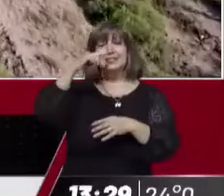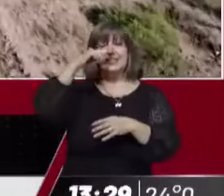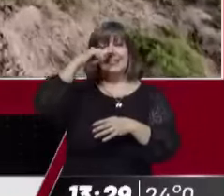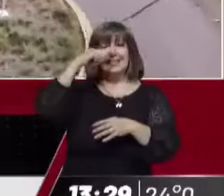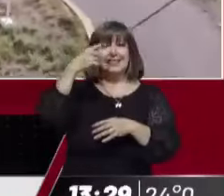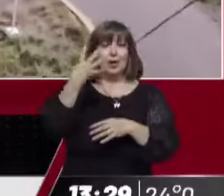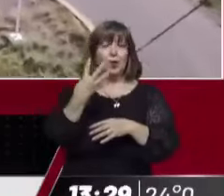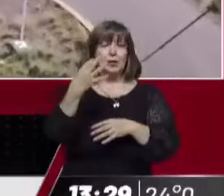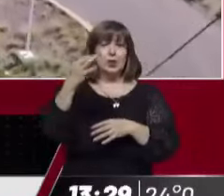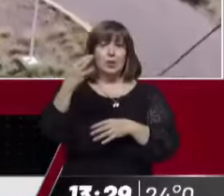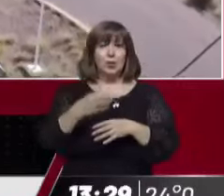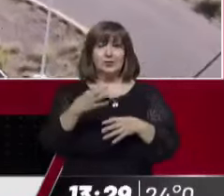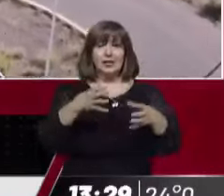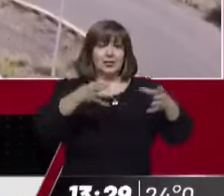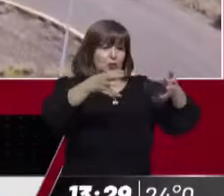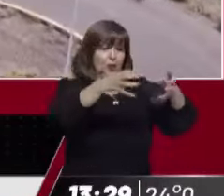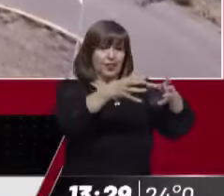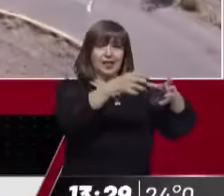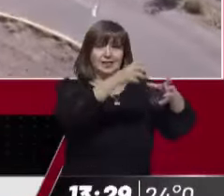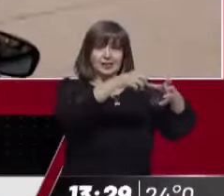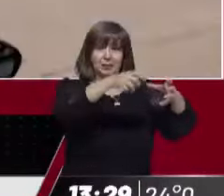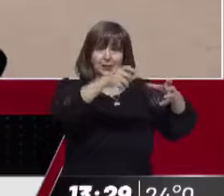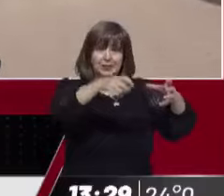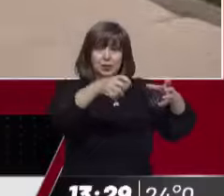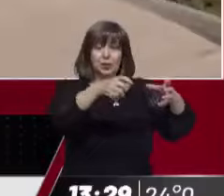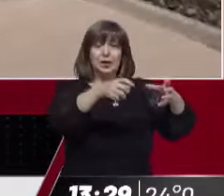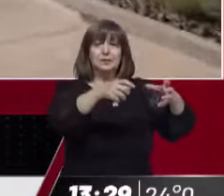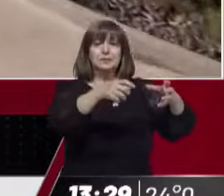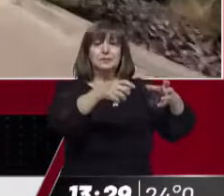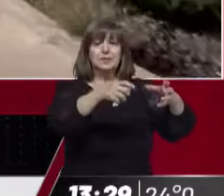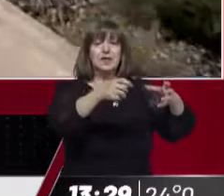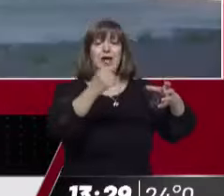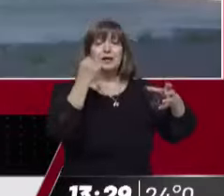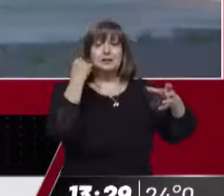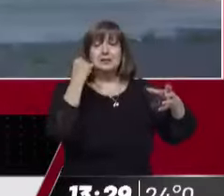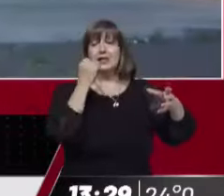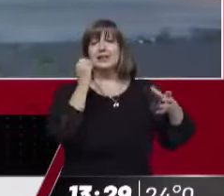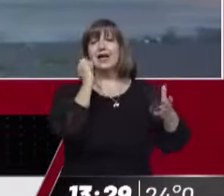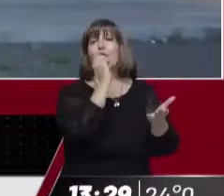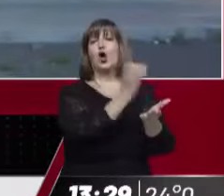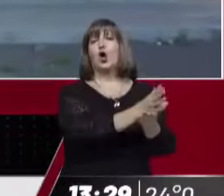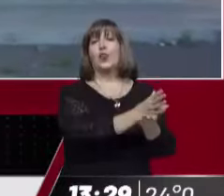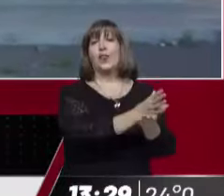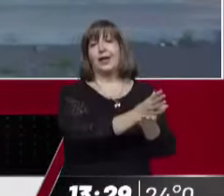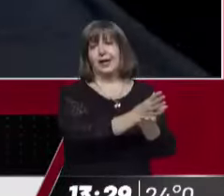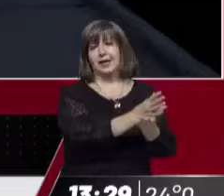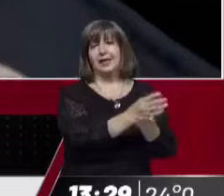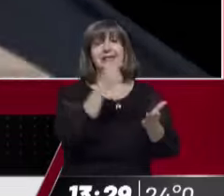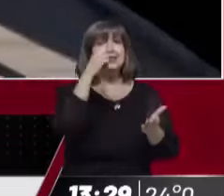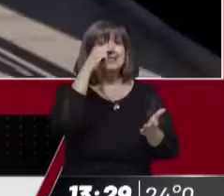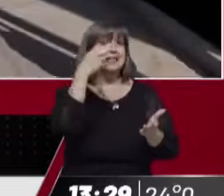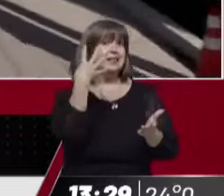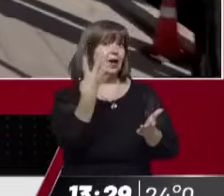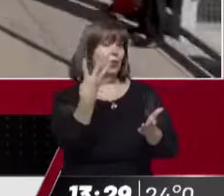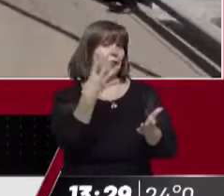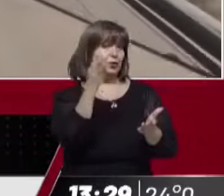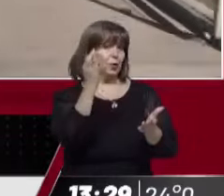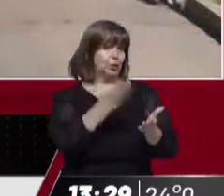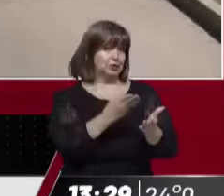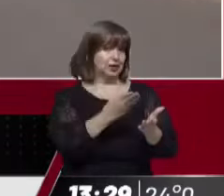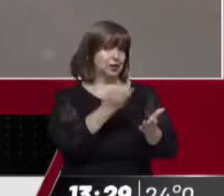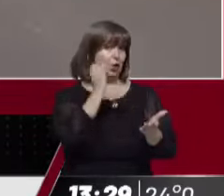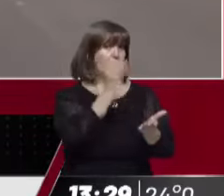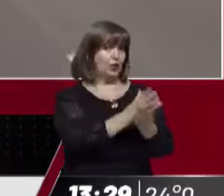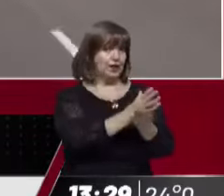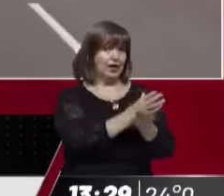este conjunto de internos en general del Servicio Penitenciario de Mendoza están condenados, ¿sí? Le hago una consulta, más allá de este